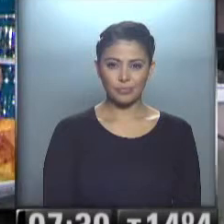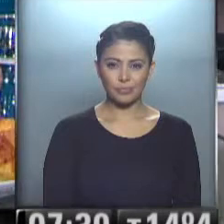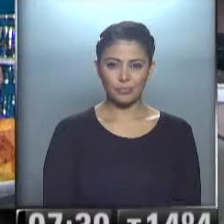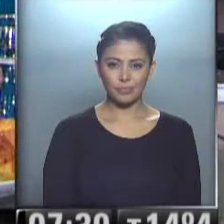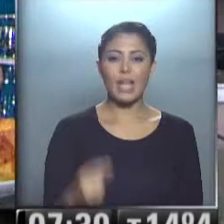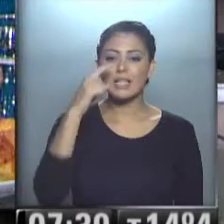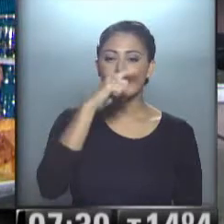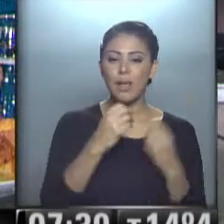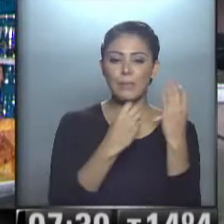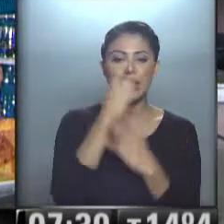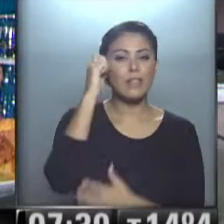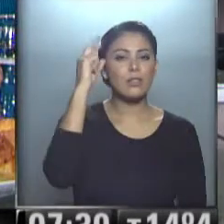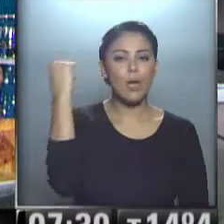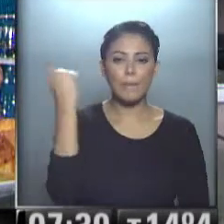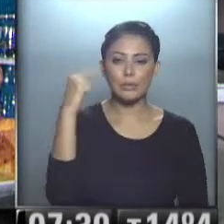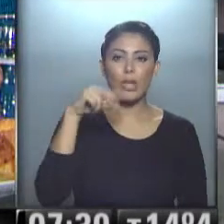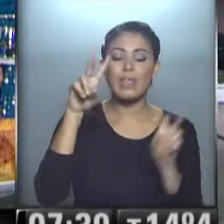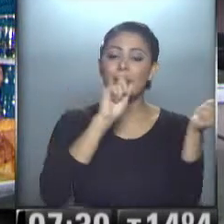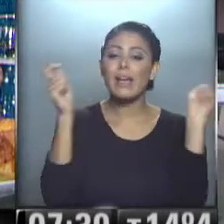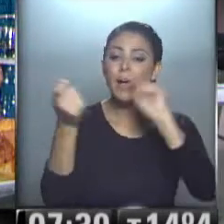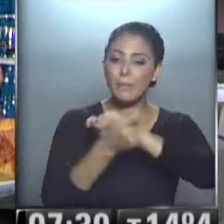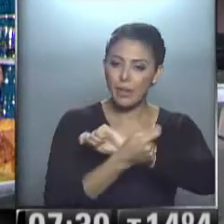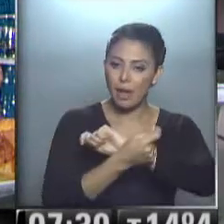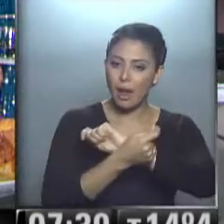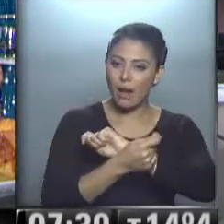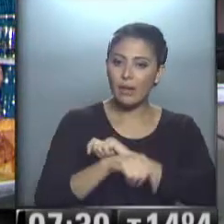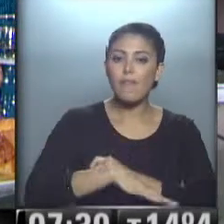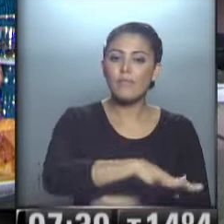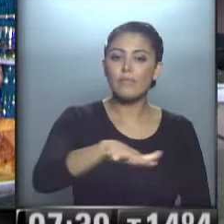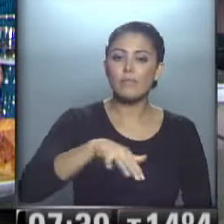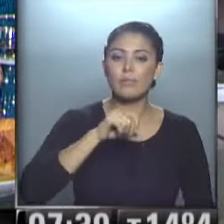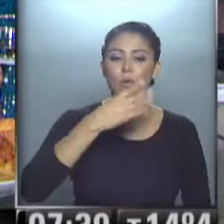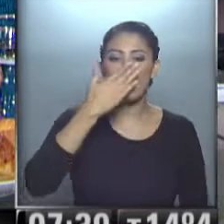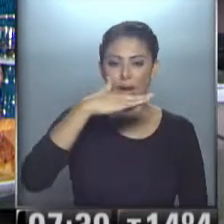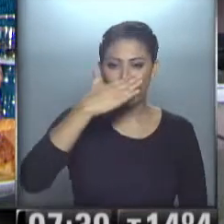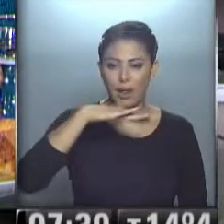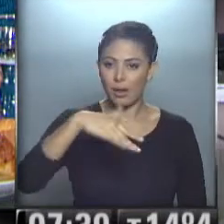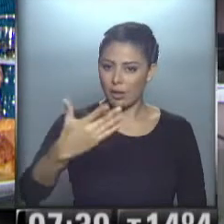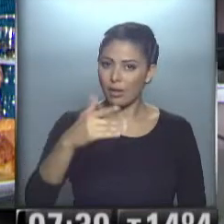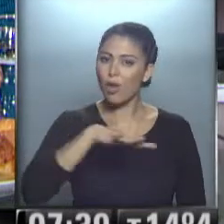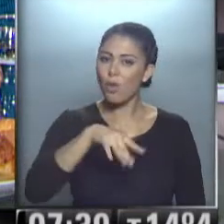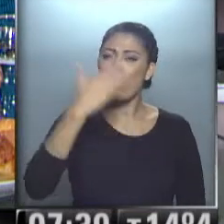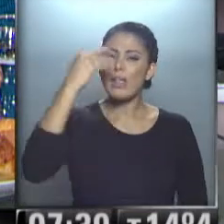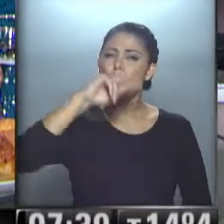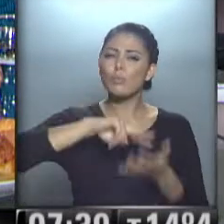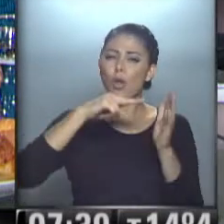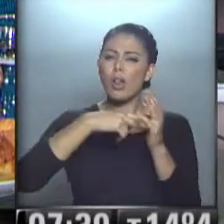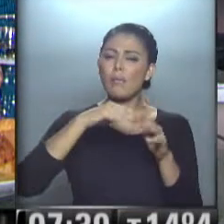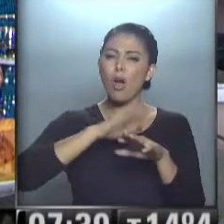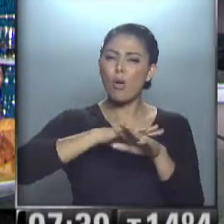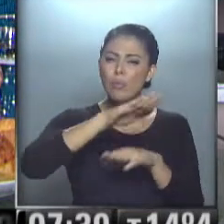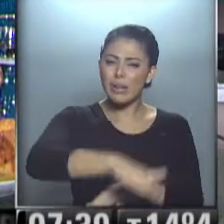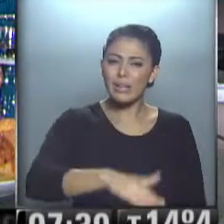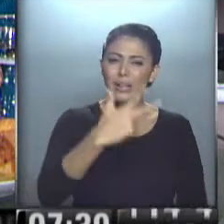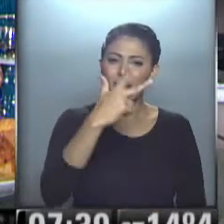siete de la mañana treinta y nueve minutos si cambiamos de tema ahora y nos trasladamos al barrio porteño de barracas un lugar donde se registraron incidentes por la muerte de la nena de